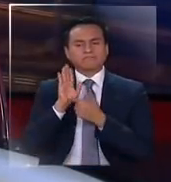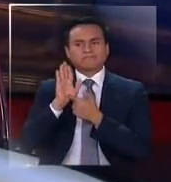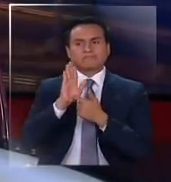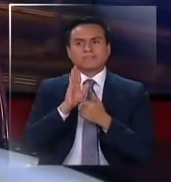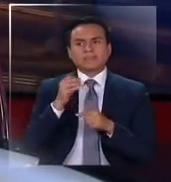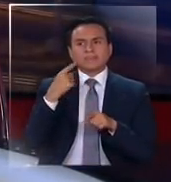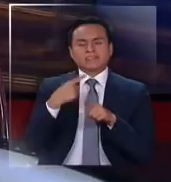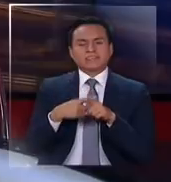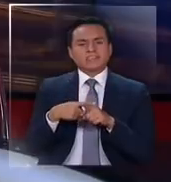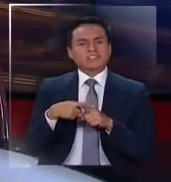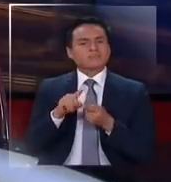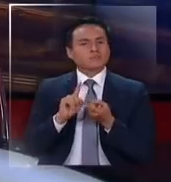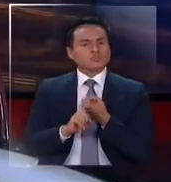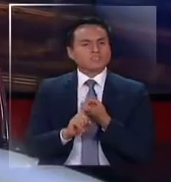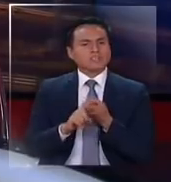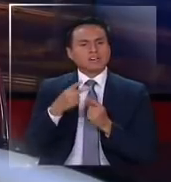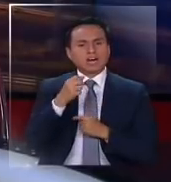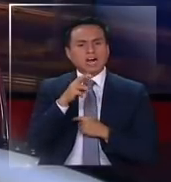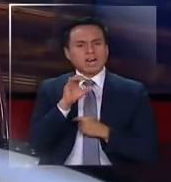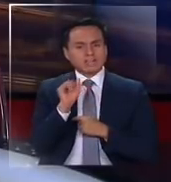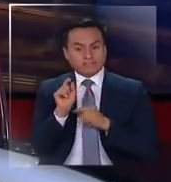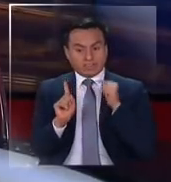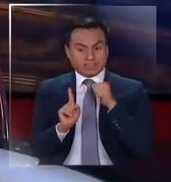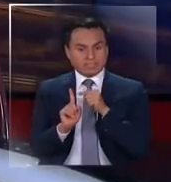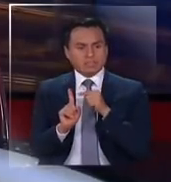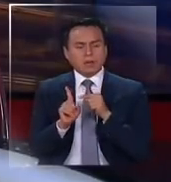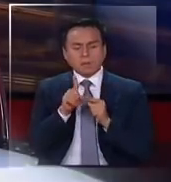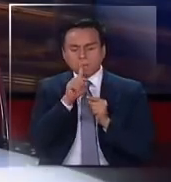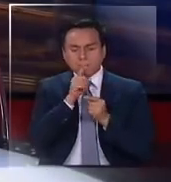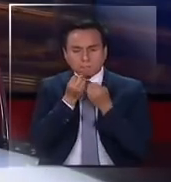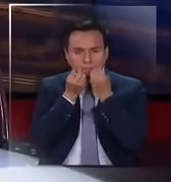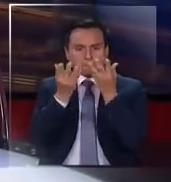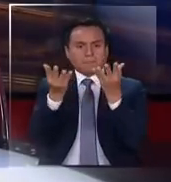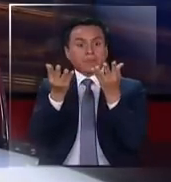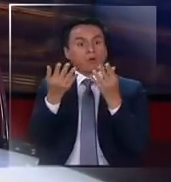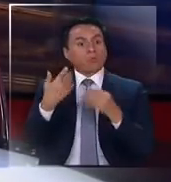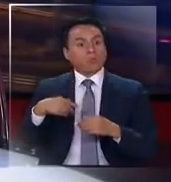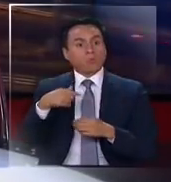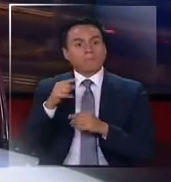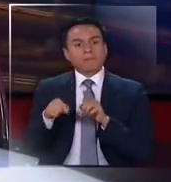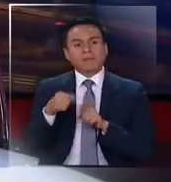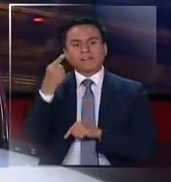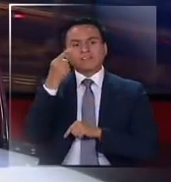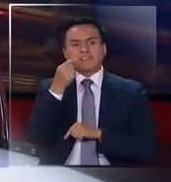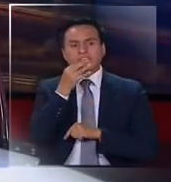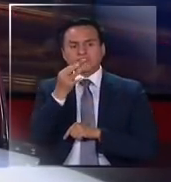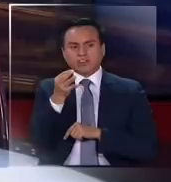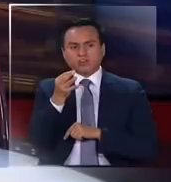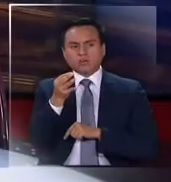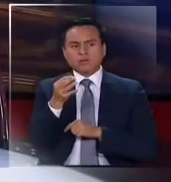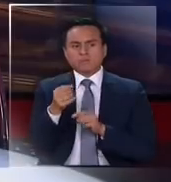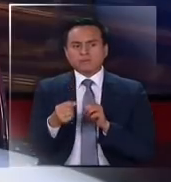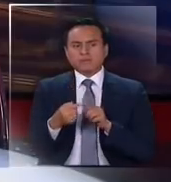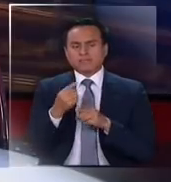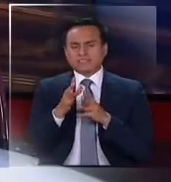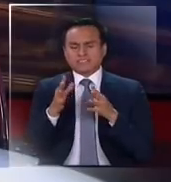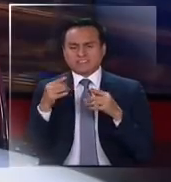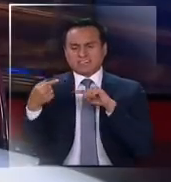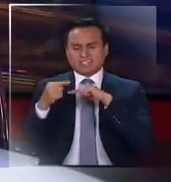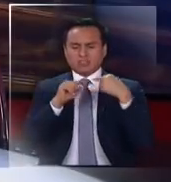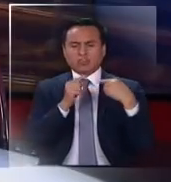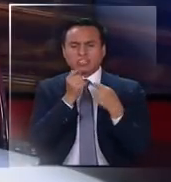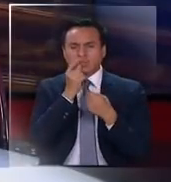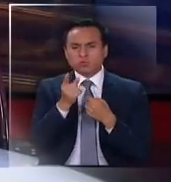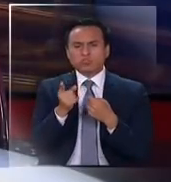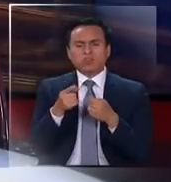La ex esposa de Harvey Weinstein rompió el silencio. Por primera vez se refirió a este tremendo escándalo por las